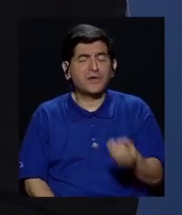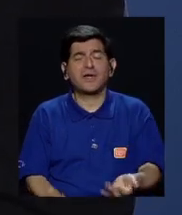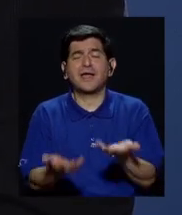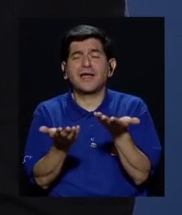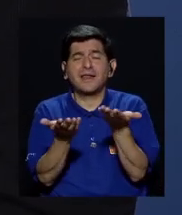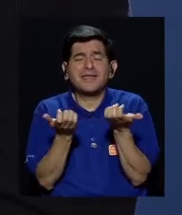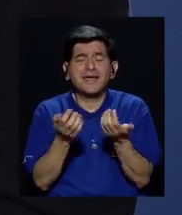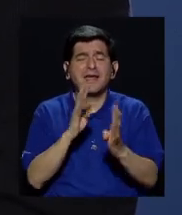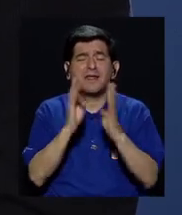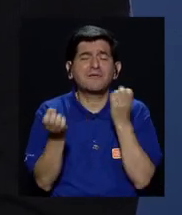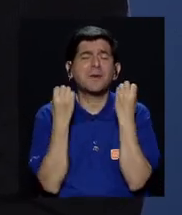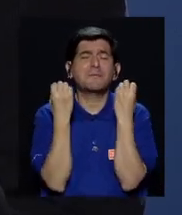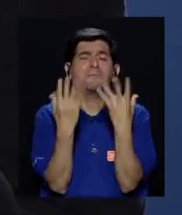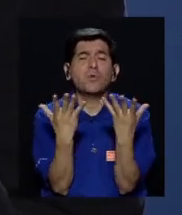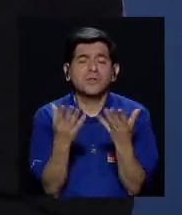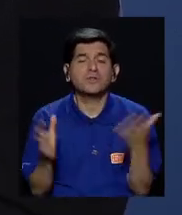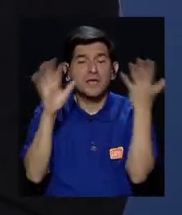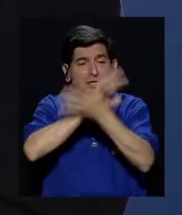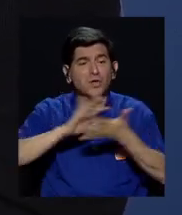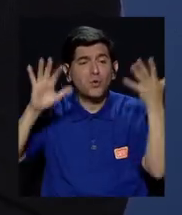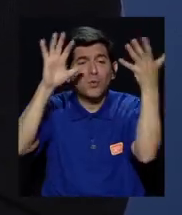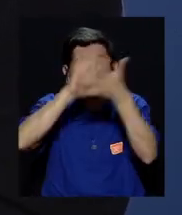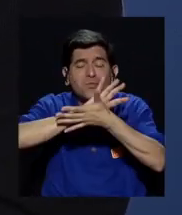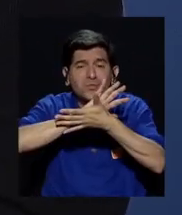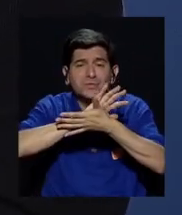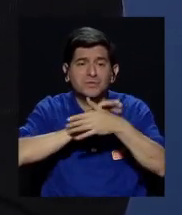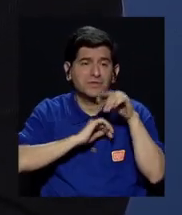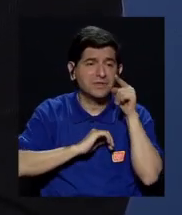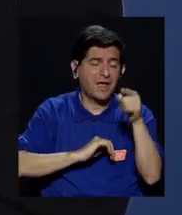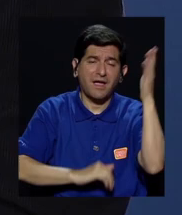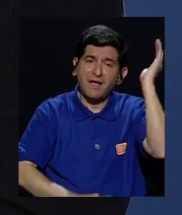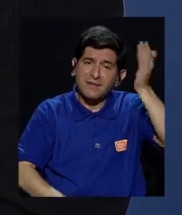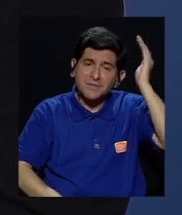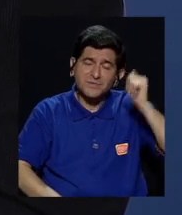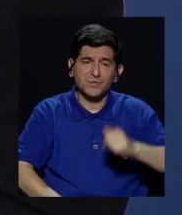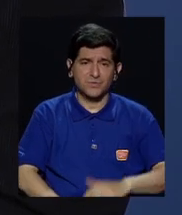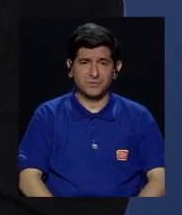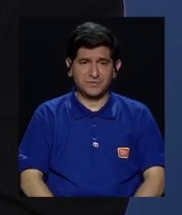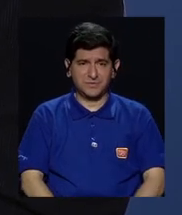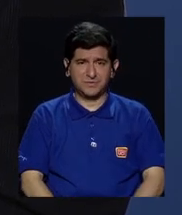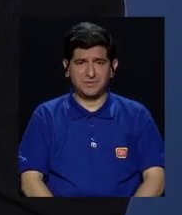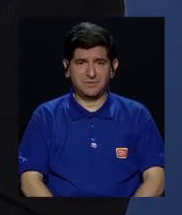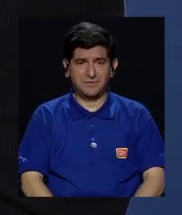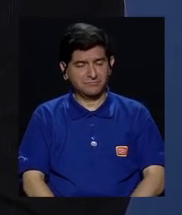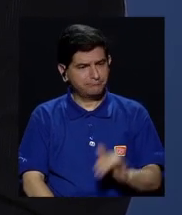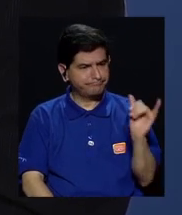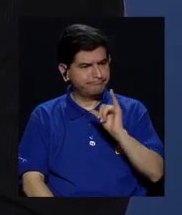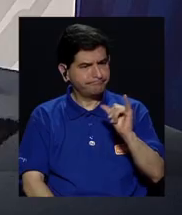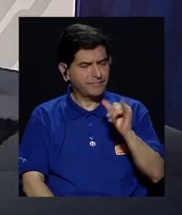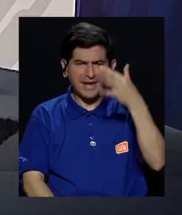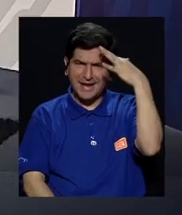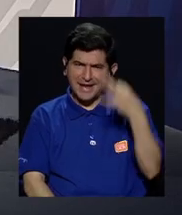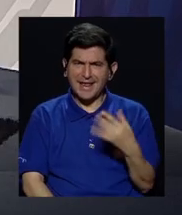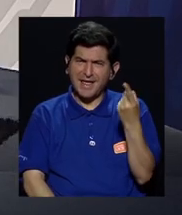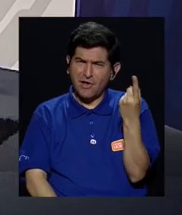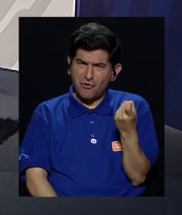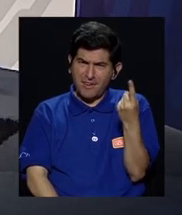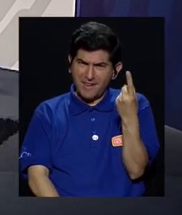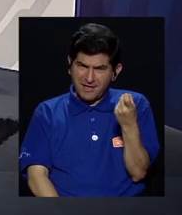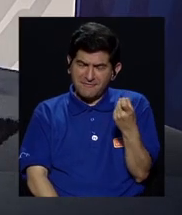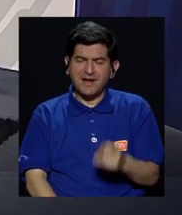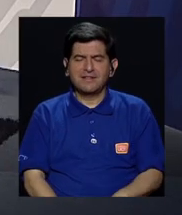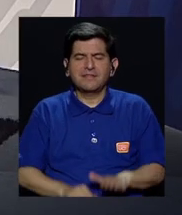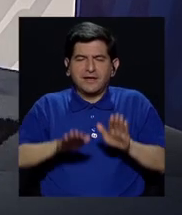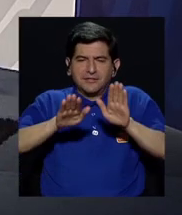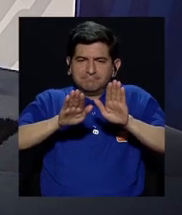decir tanto transmitir tanto a veces que se confunde en su discurso y también creo que le hace falta un poquito